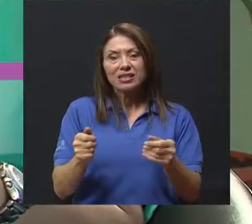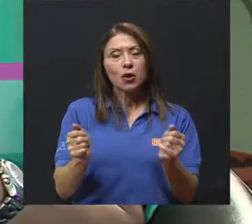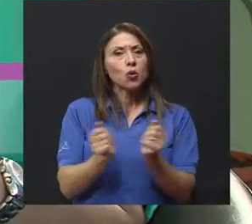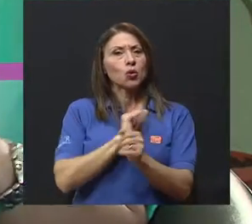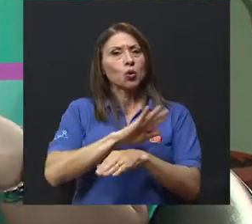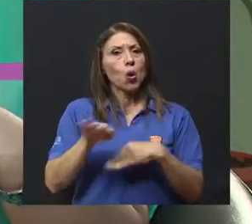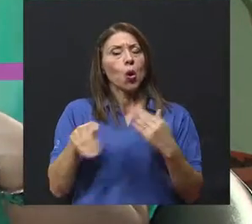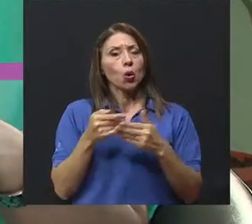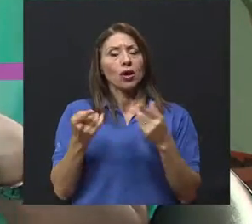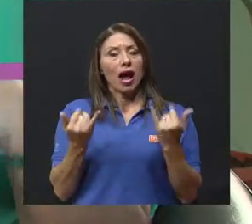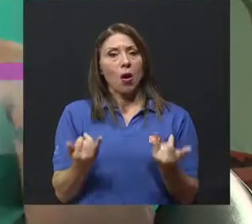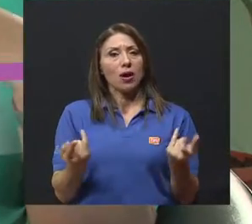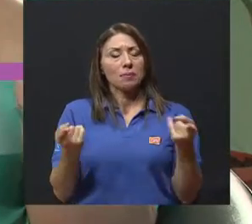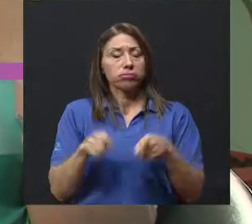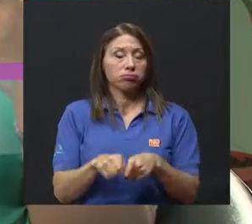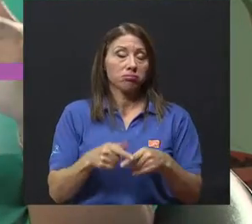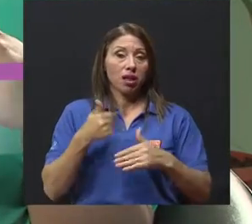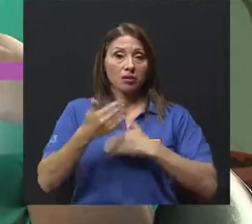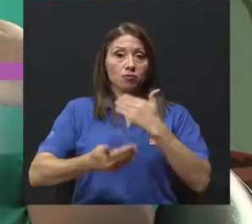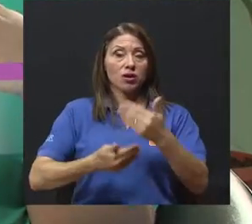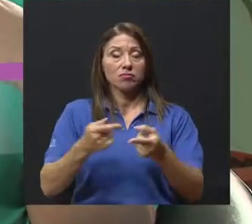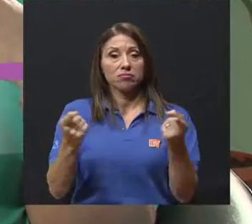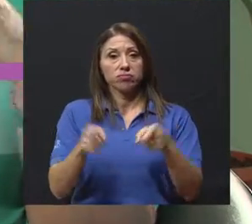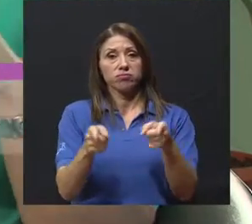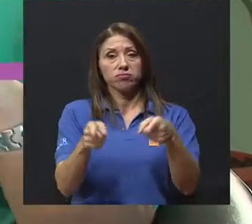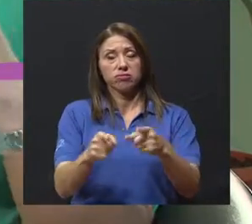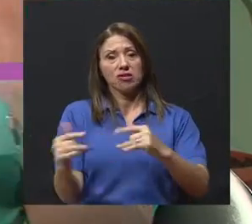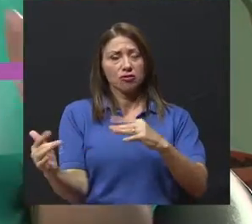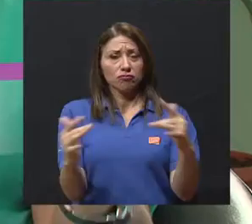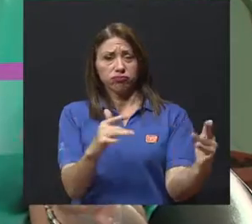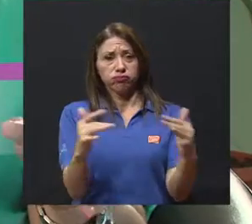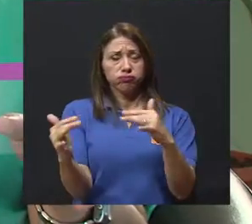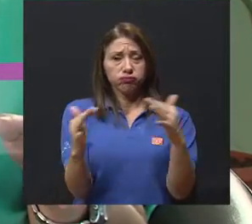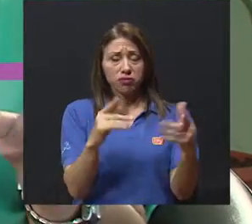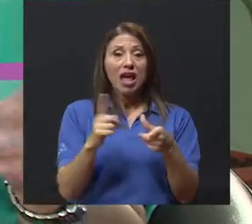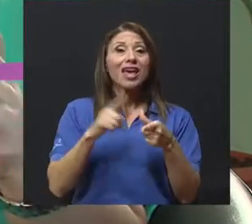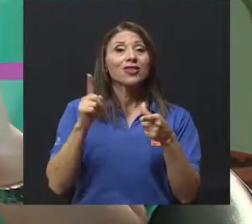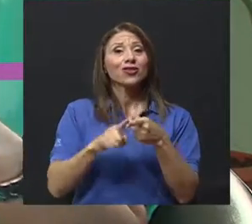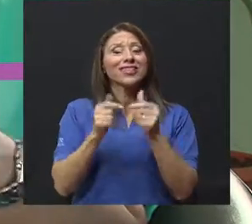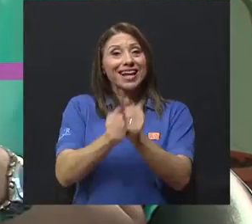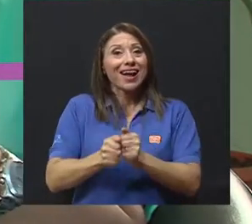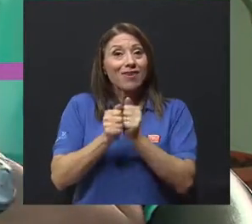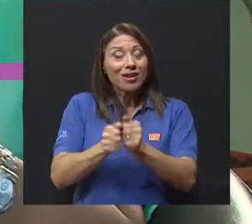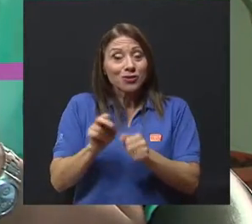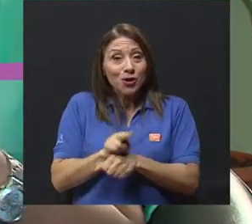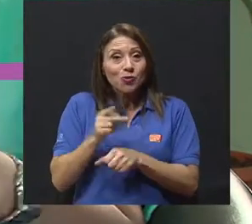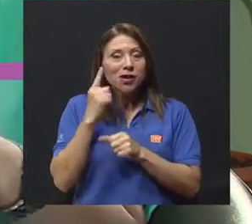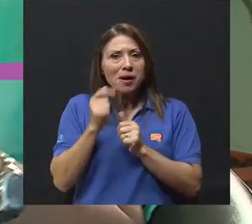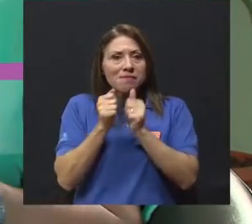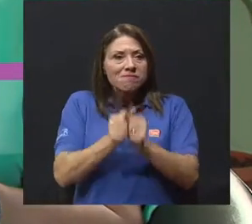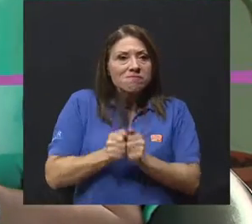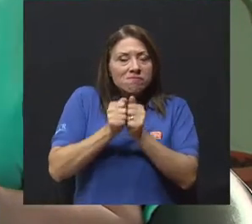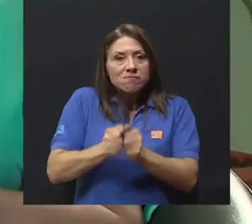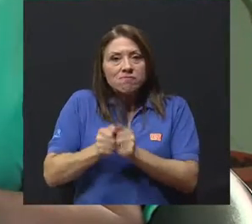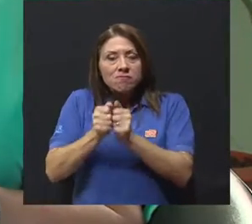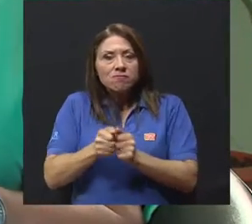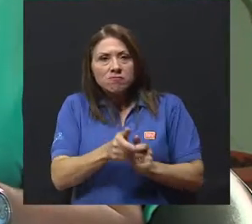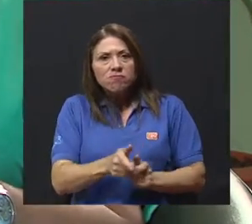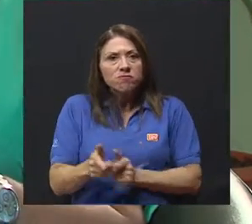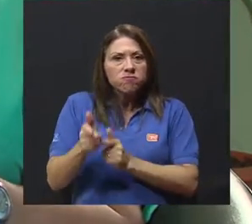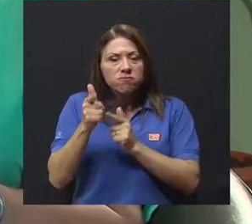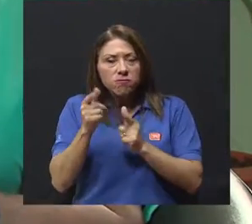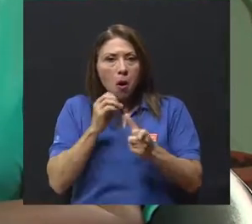de qué vinieron las guerras y se dio otro enfoque al caballo perdimos de vista el terapéutico